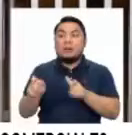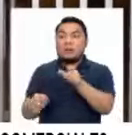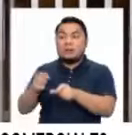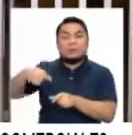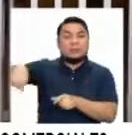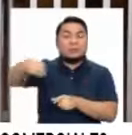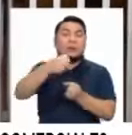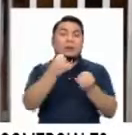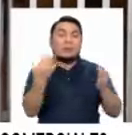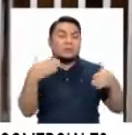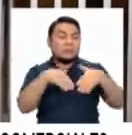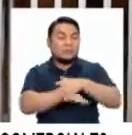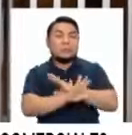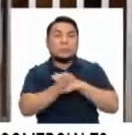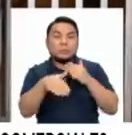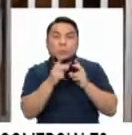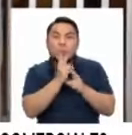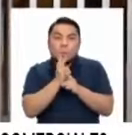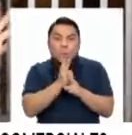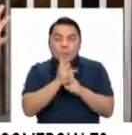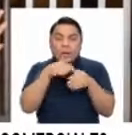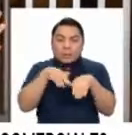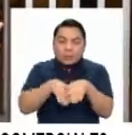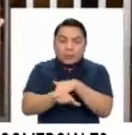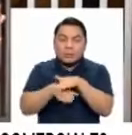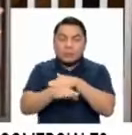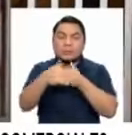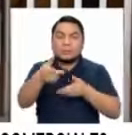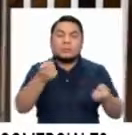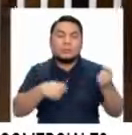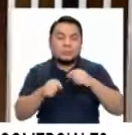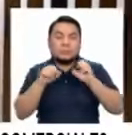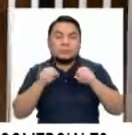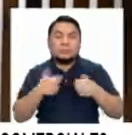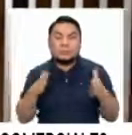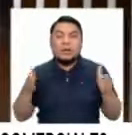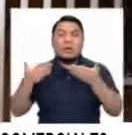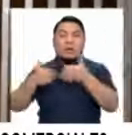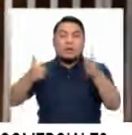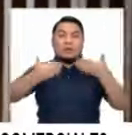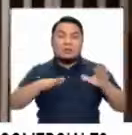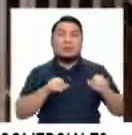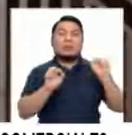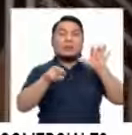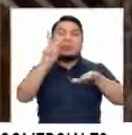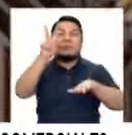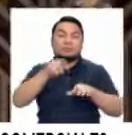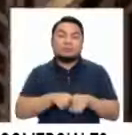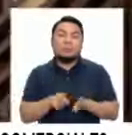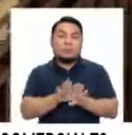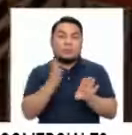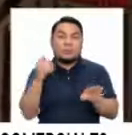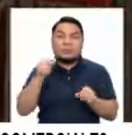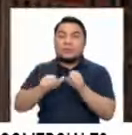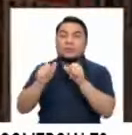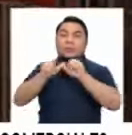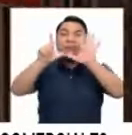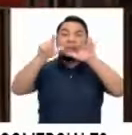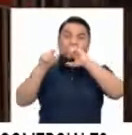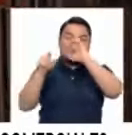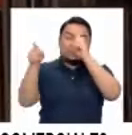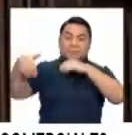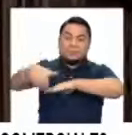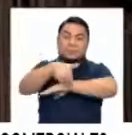clientes, algunos con mucha cautela, ingresan al Emporio Comercial, que ha abierto 12 puertas. Esta es la número 7, que da al